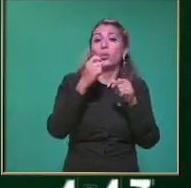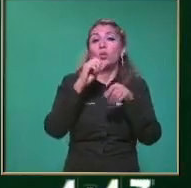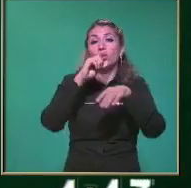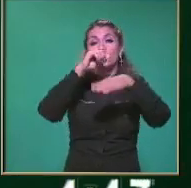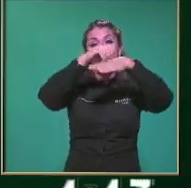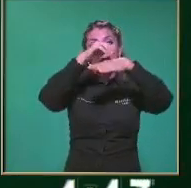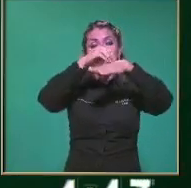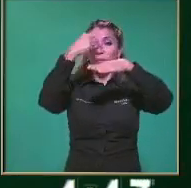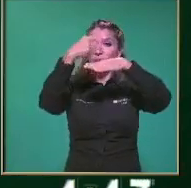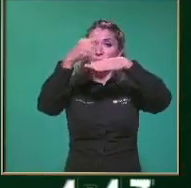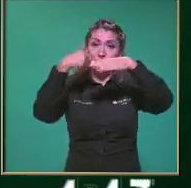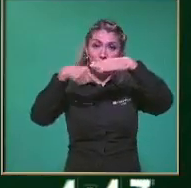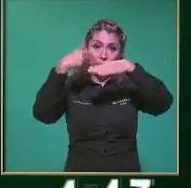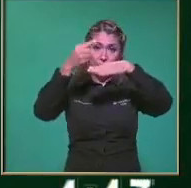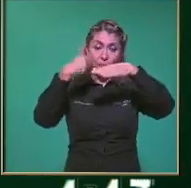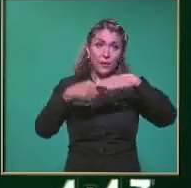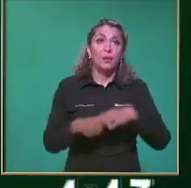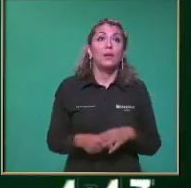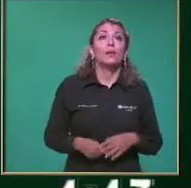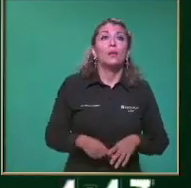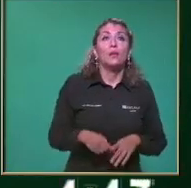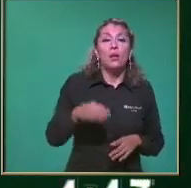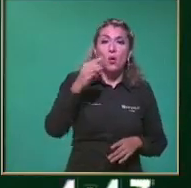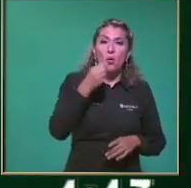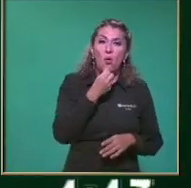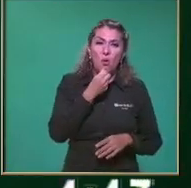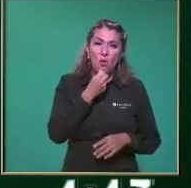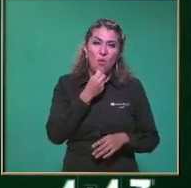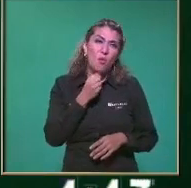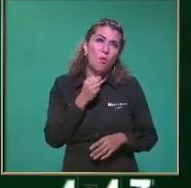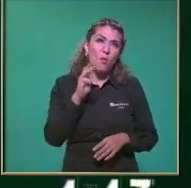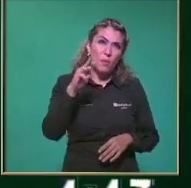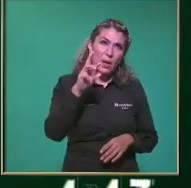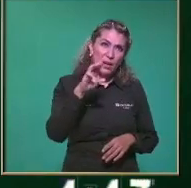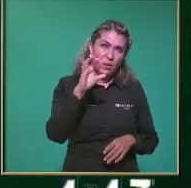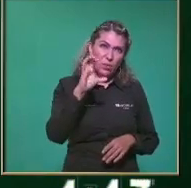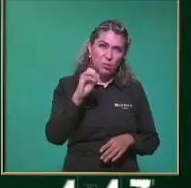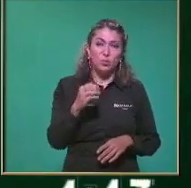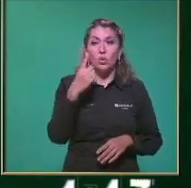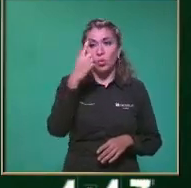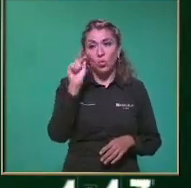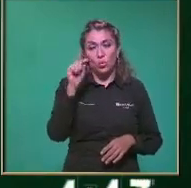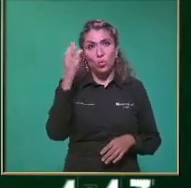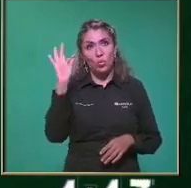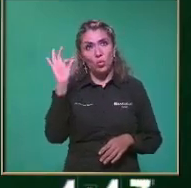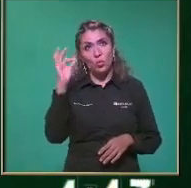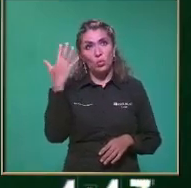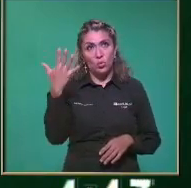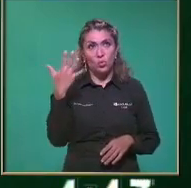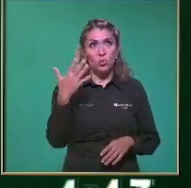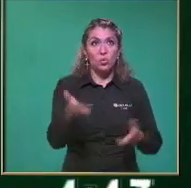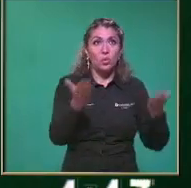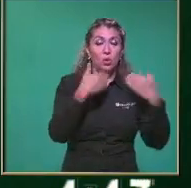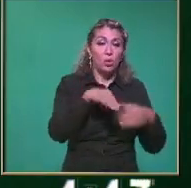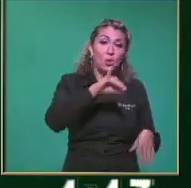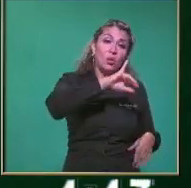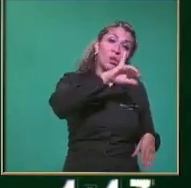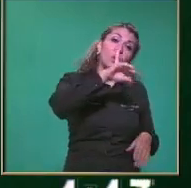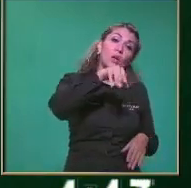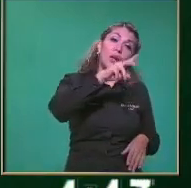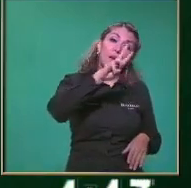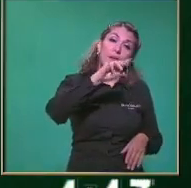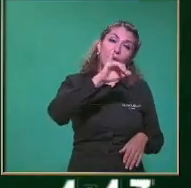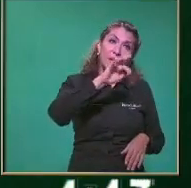Entonces, por ejemplo, Marco mide 1.45. Javier mide 12 octavos. Luis mide